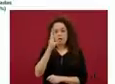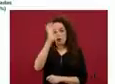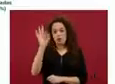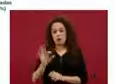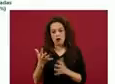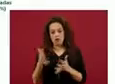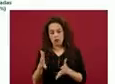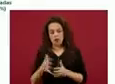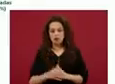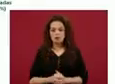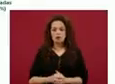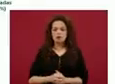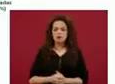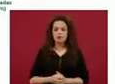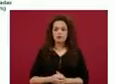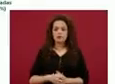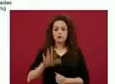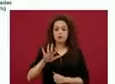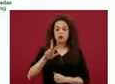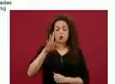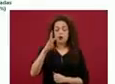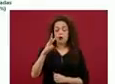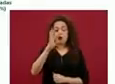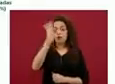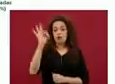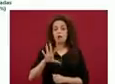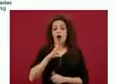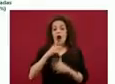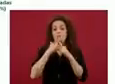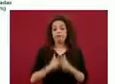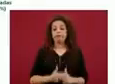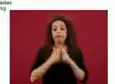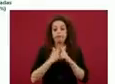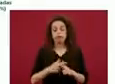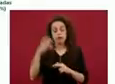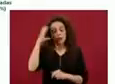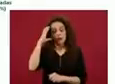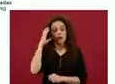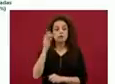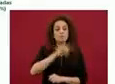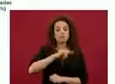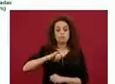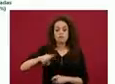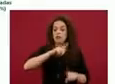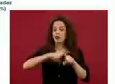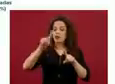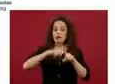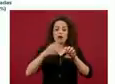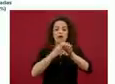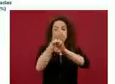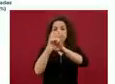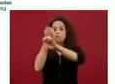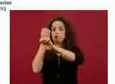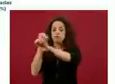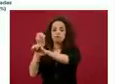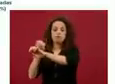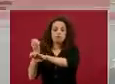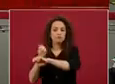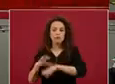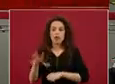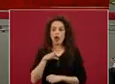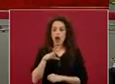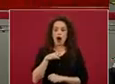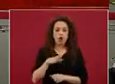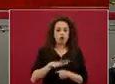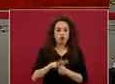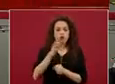nacional, y al menos 54% de disponibilidad de este tipo de camas en todas las entidades federativas, teniendo